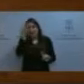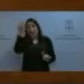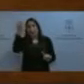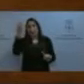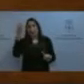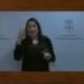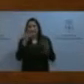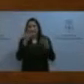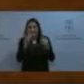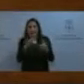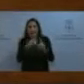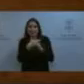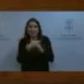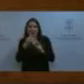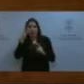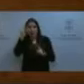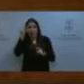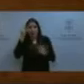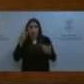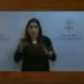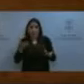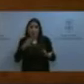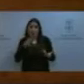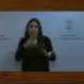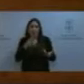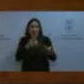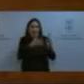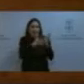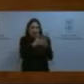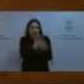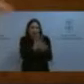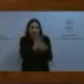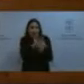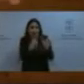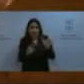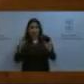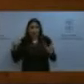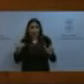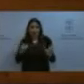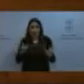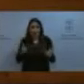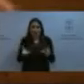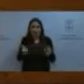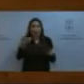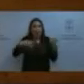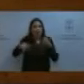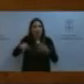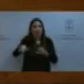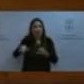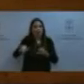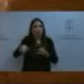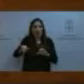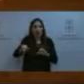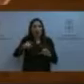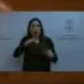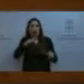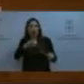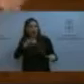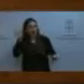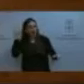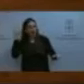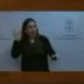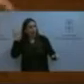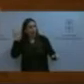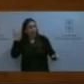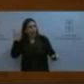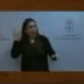situación de Cabrales, porque es muy difícil explicarle a unas personas que han tenido una ambulancia, que han tenido algo tan vital para su salud, que se la hayan quitado y que